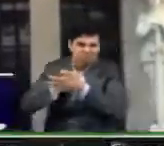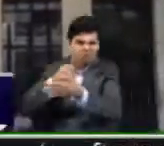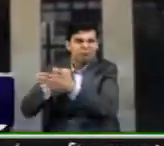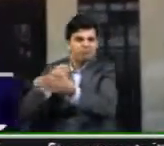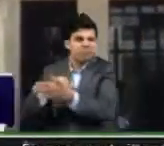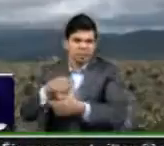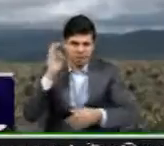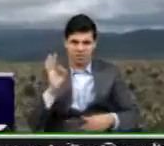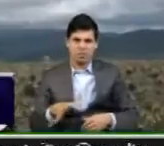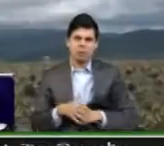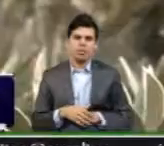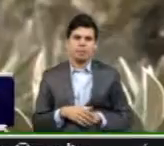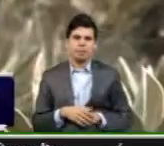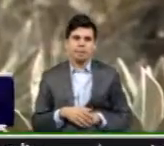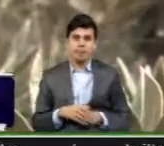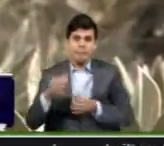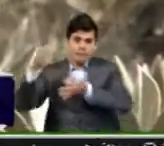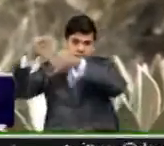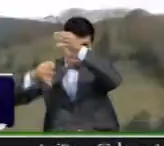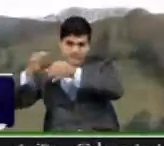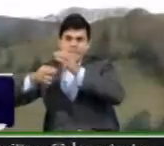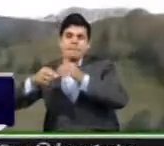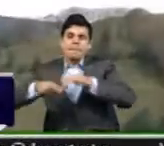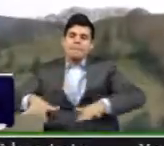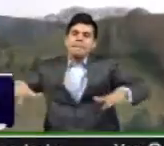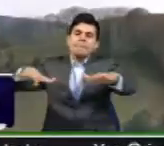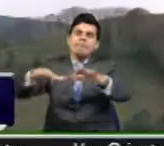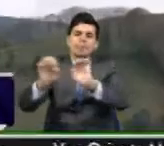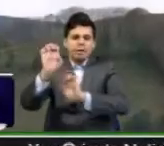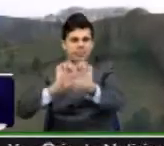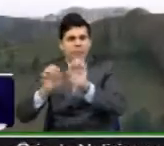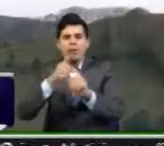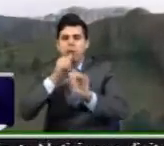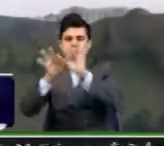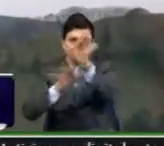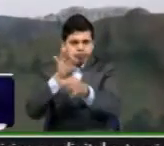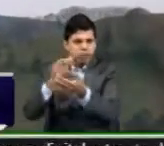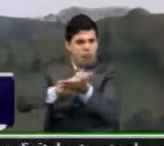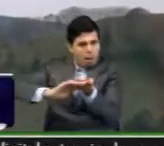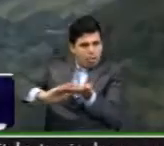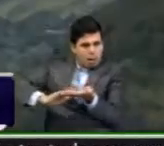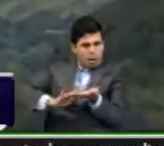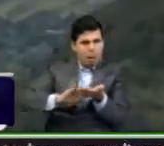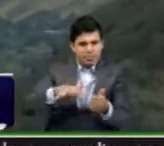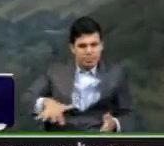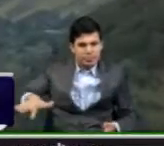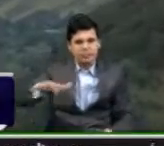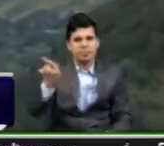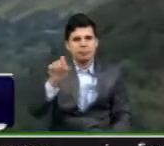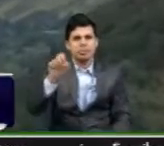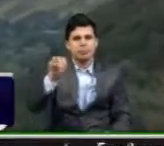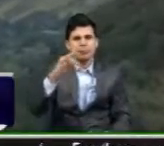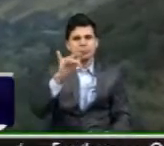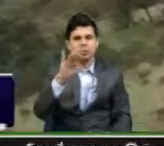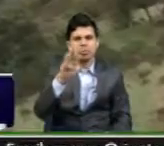que declaraba improcedente una acción de tutela interpuesta por el comité para la defensa del agua y el páramo de santurbán y la corporación colectiva de